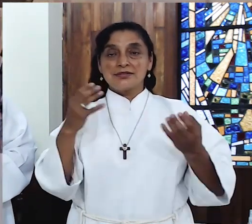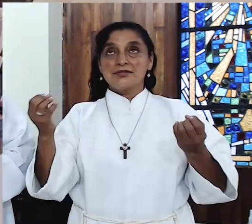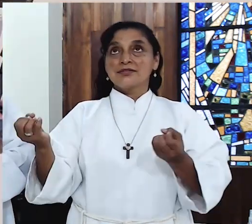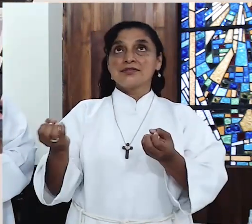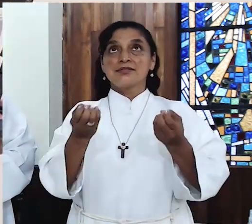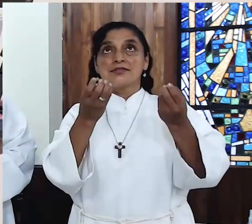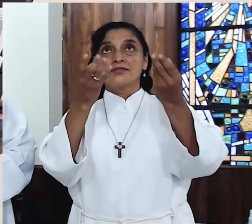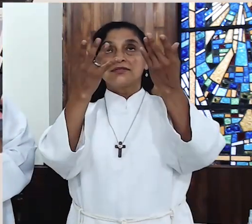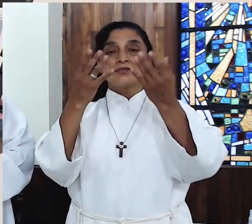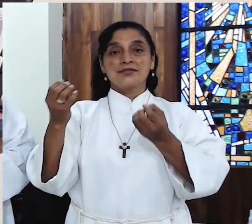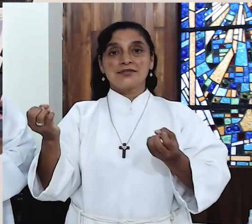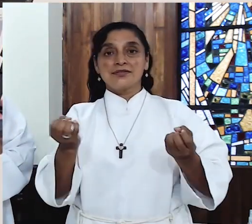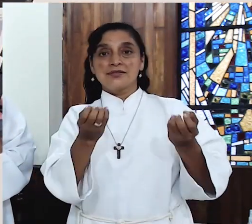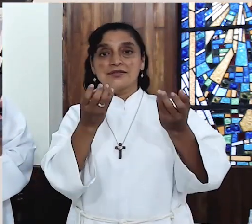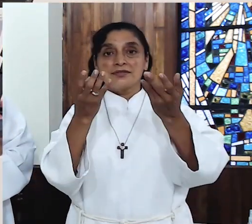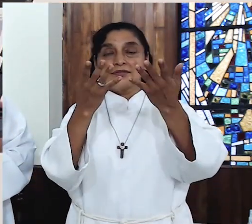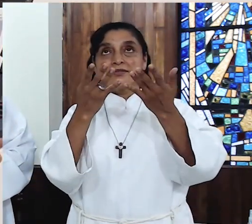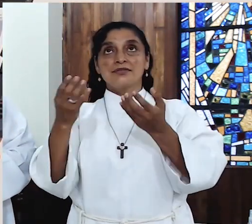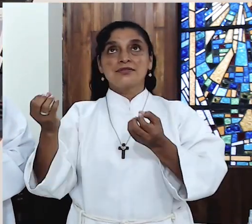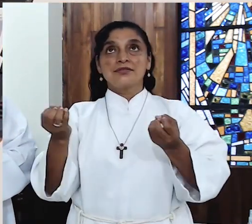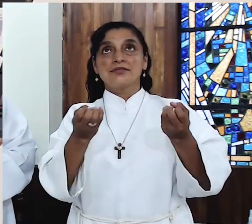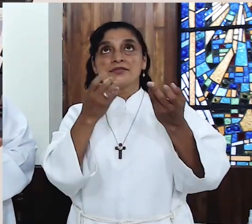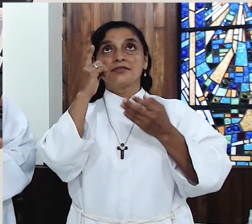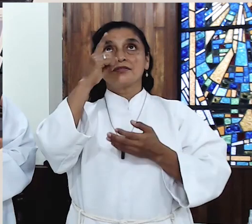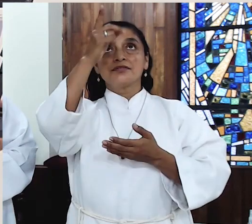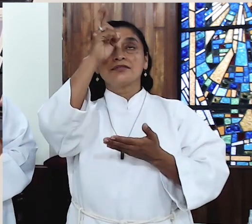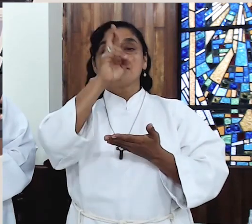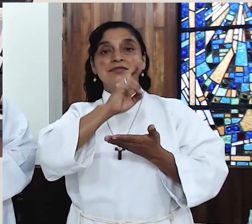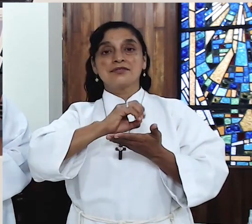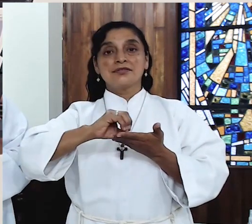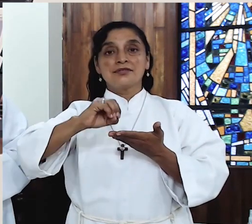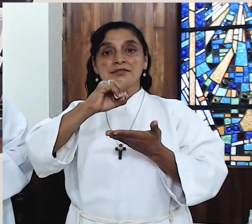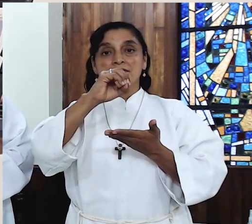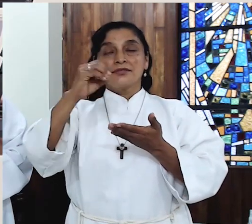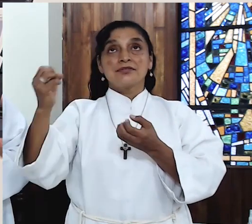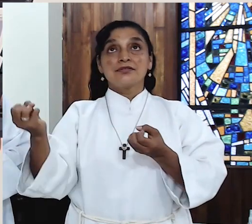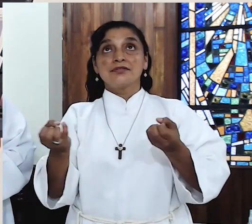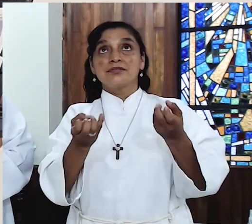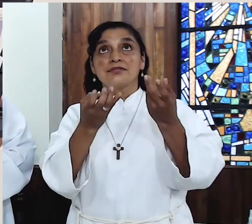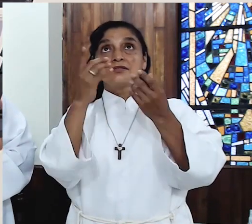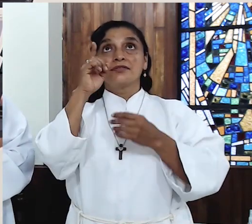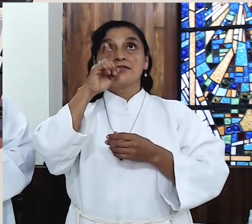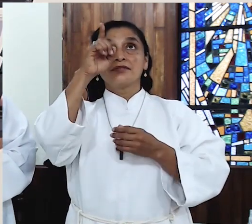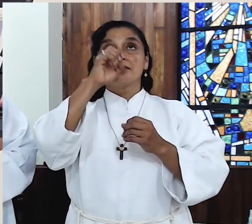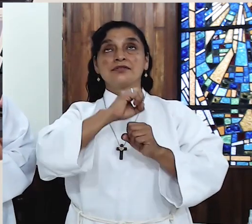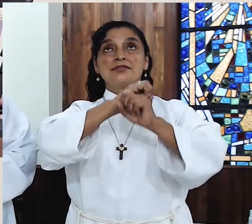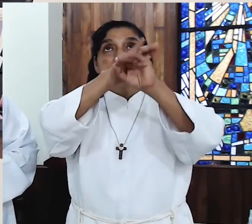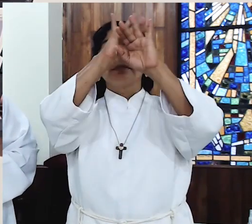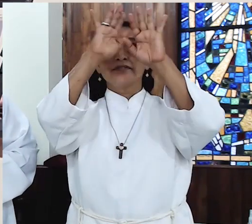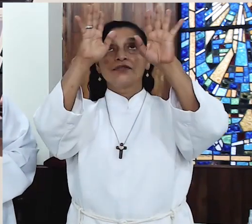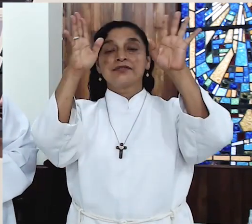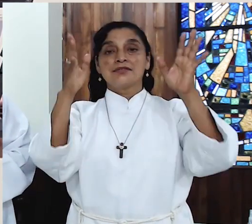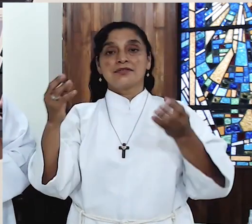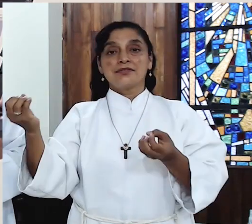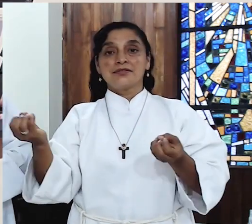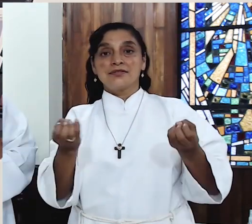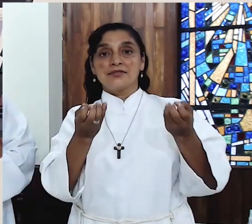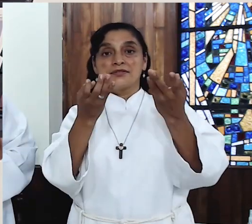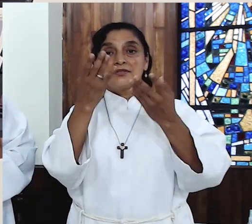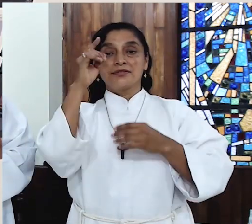piedad. Gloria, gloria, gloria al Señor. Gloria en el